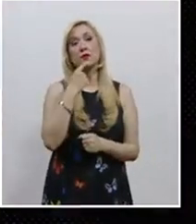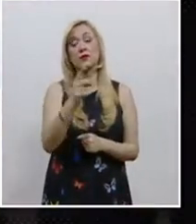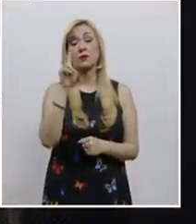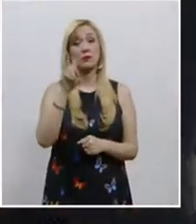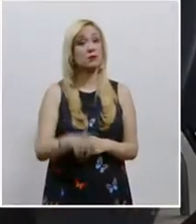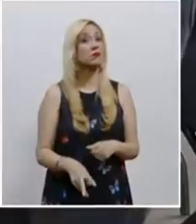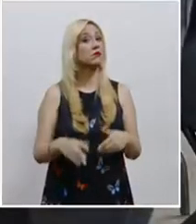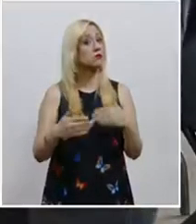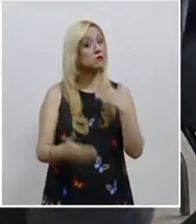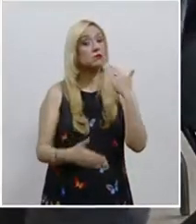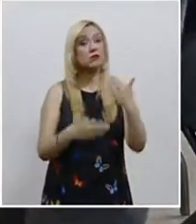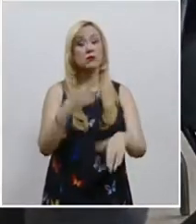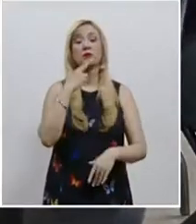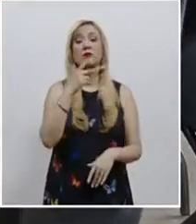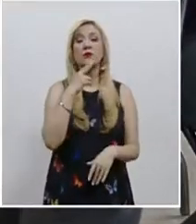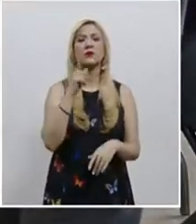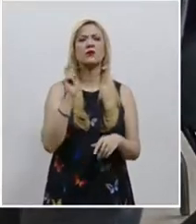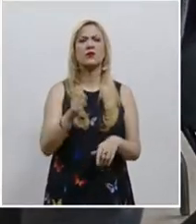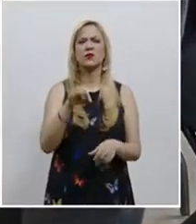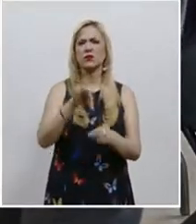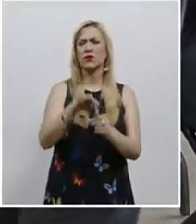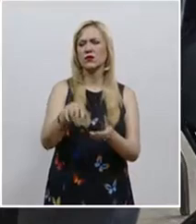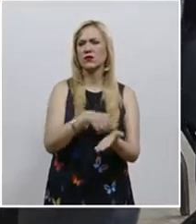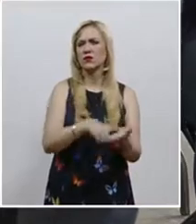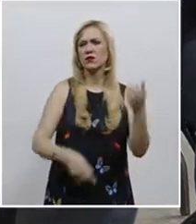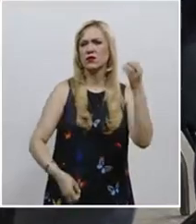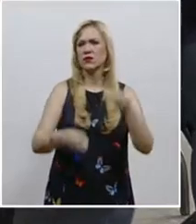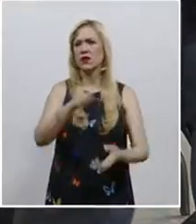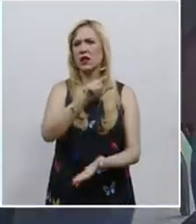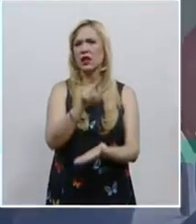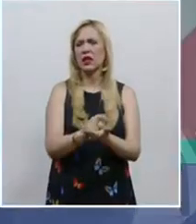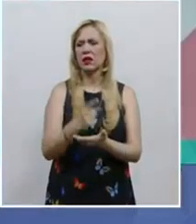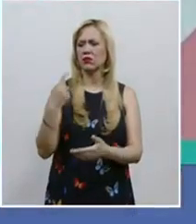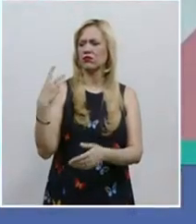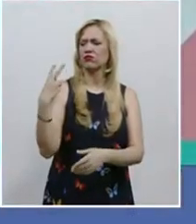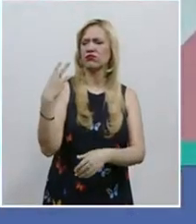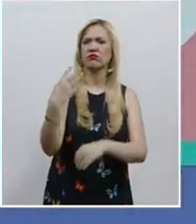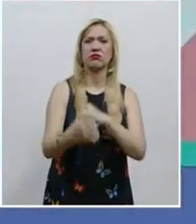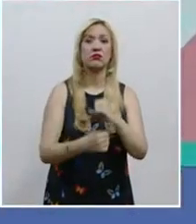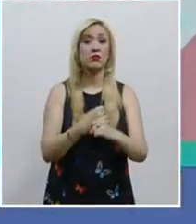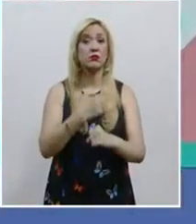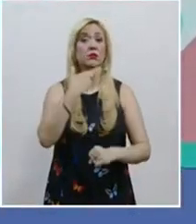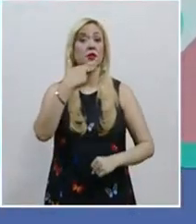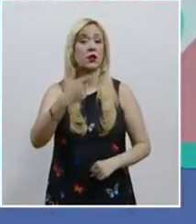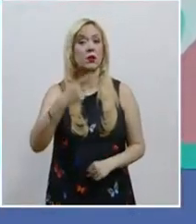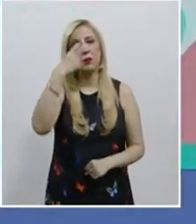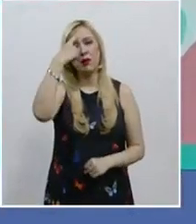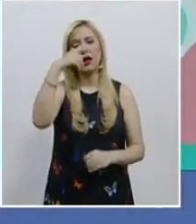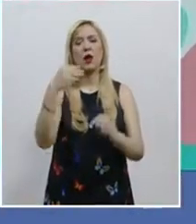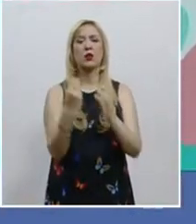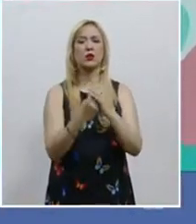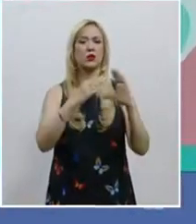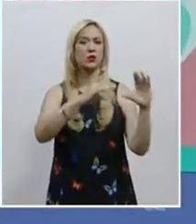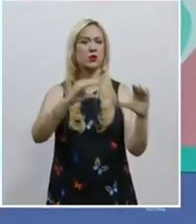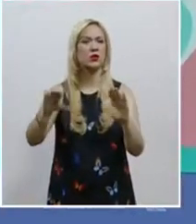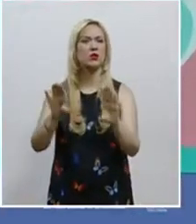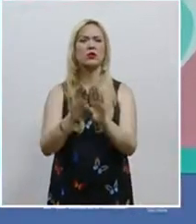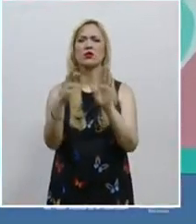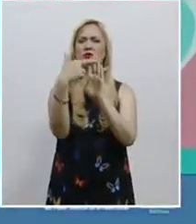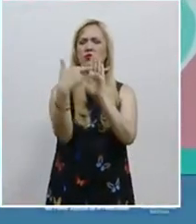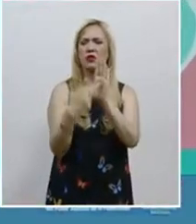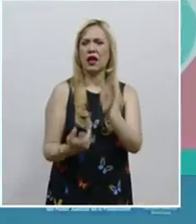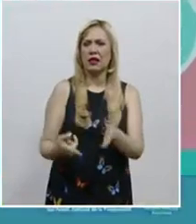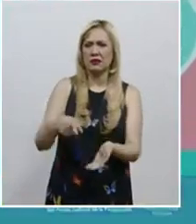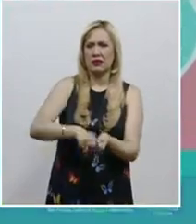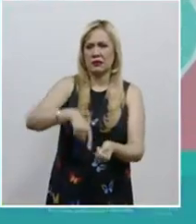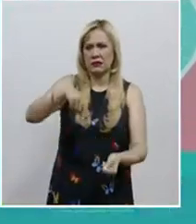los avances en materia de justicia electoral de los últimos años, al participar en el diplomado en sistemas normativos